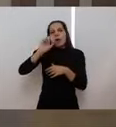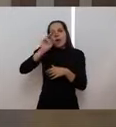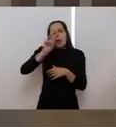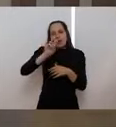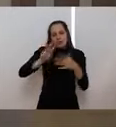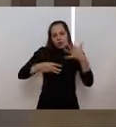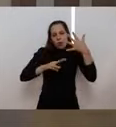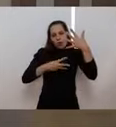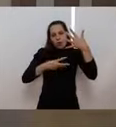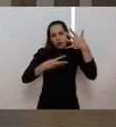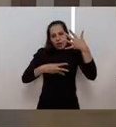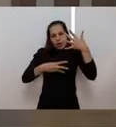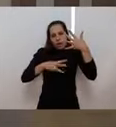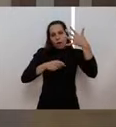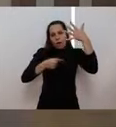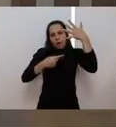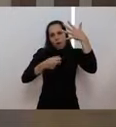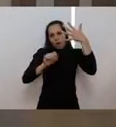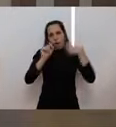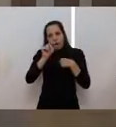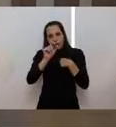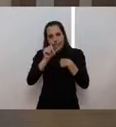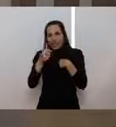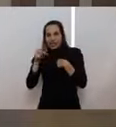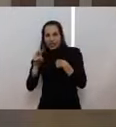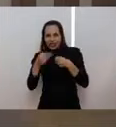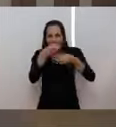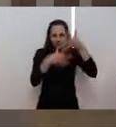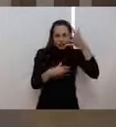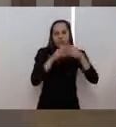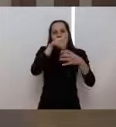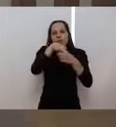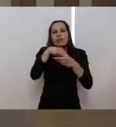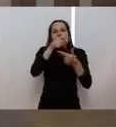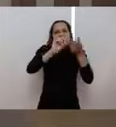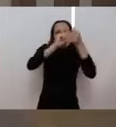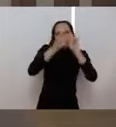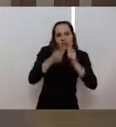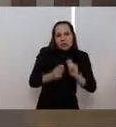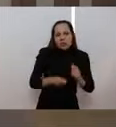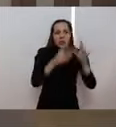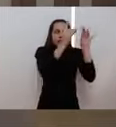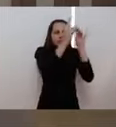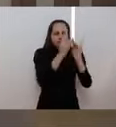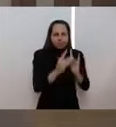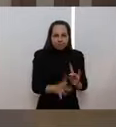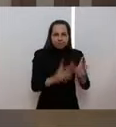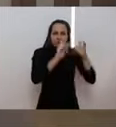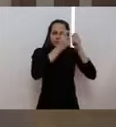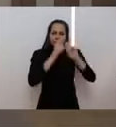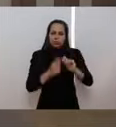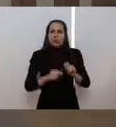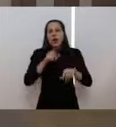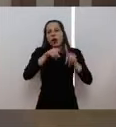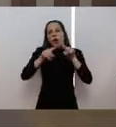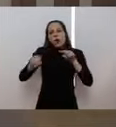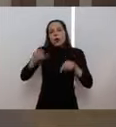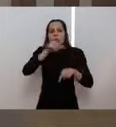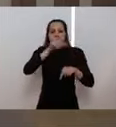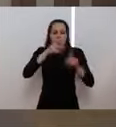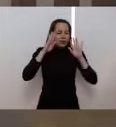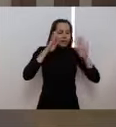garantizar 150 habitaciones con sus camas para el personal que requería la asistencia por ccoo y